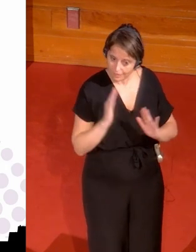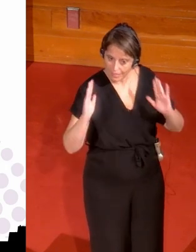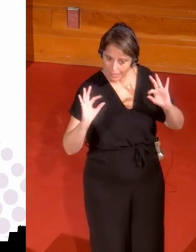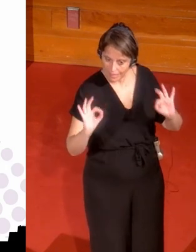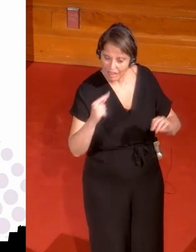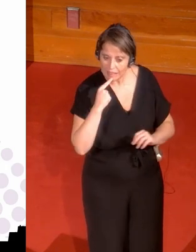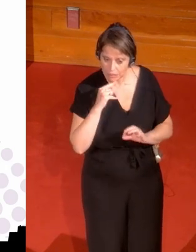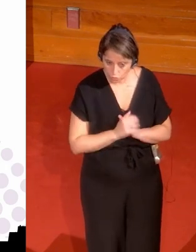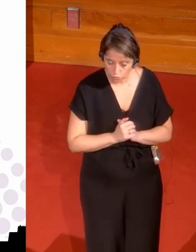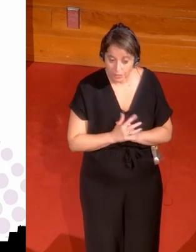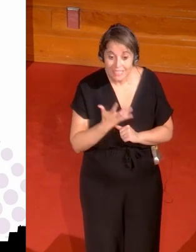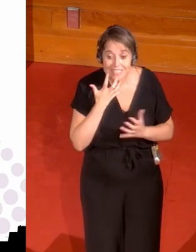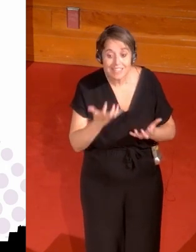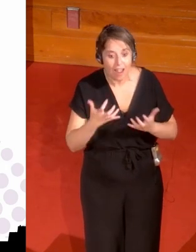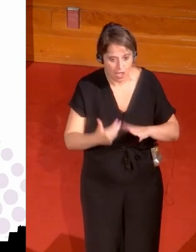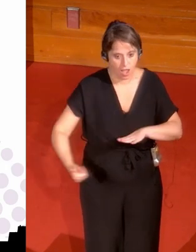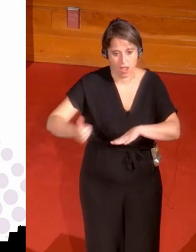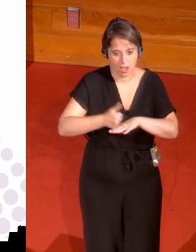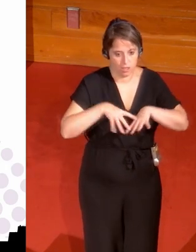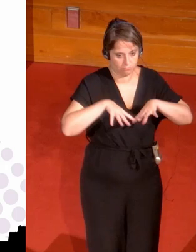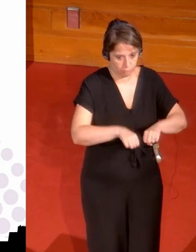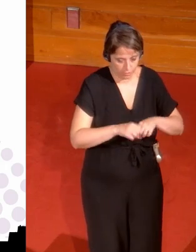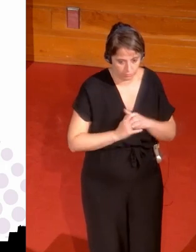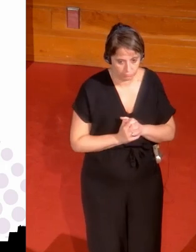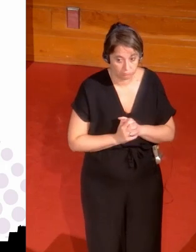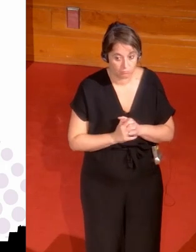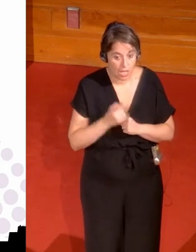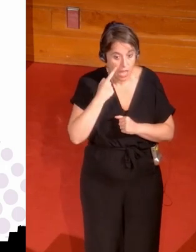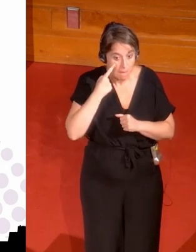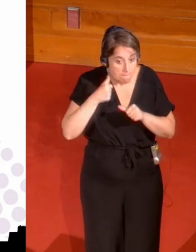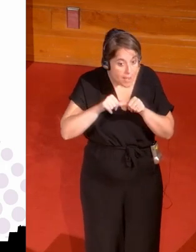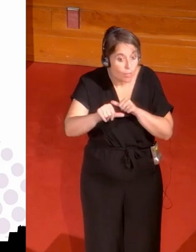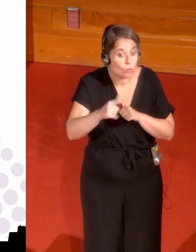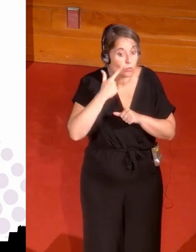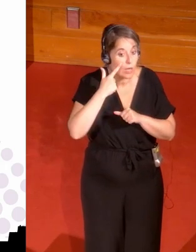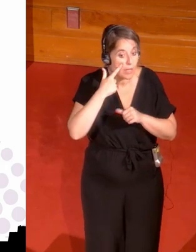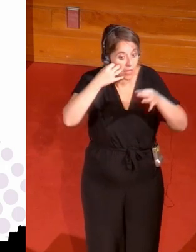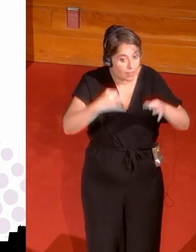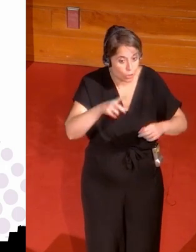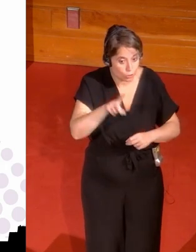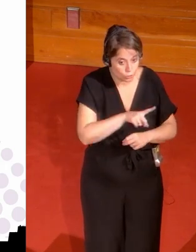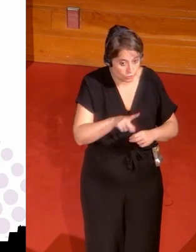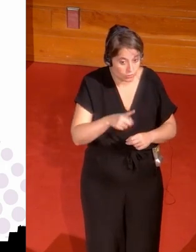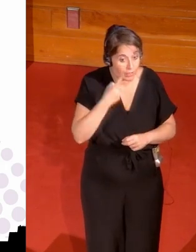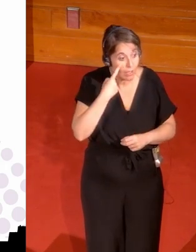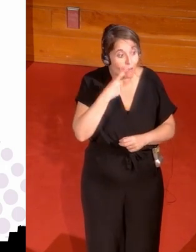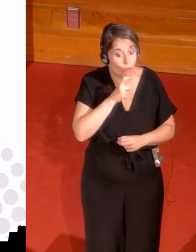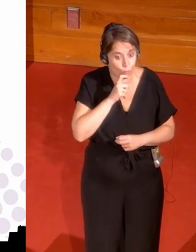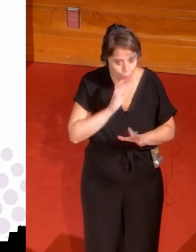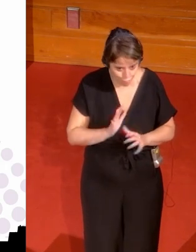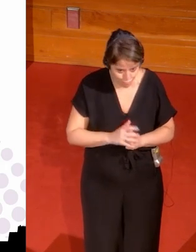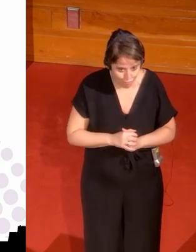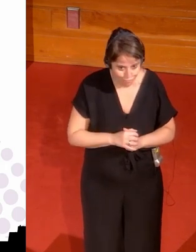Ucrania Si gana lo veremos si es cierto y veremos Cómo